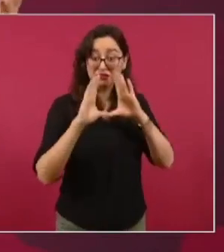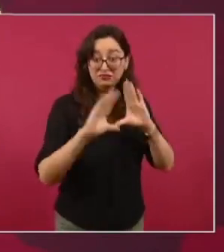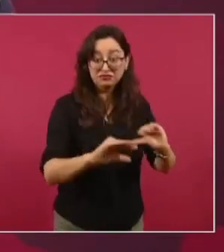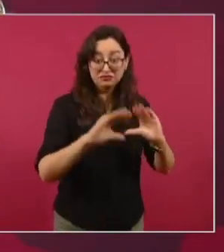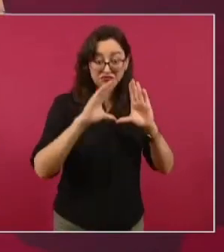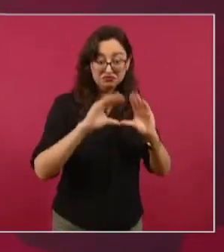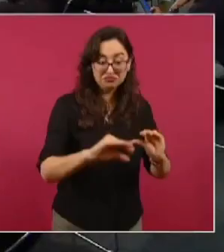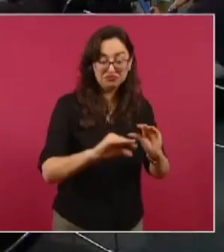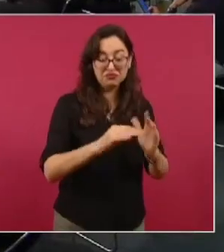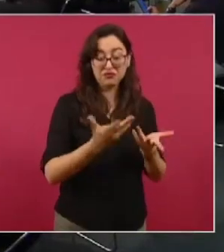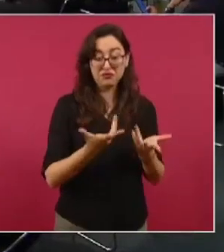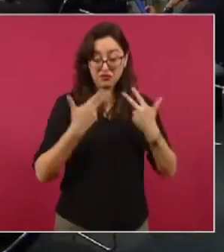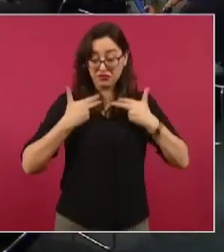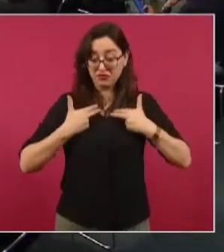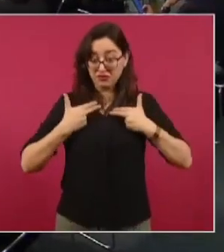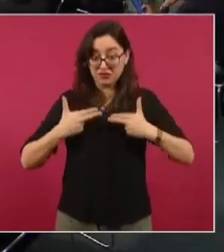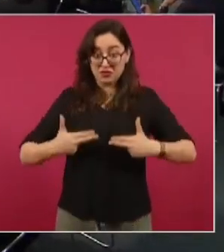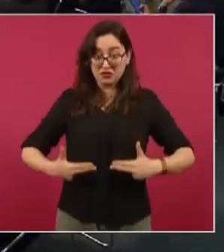con humanismo